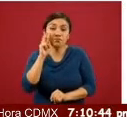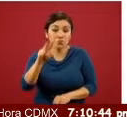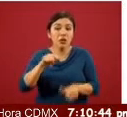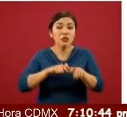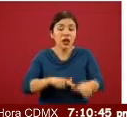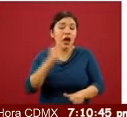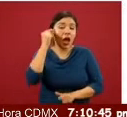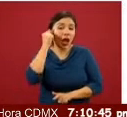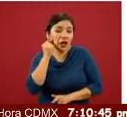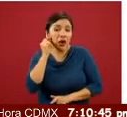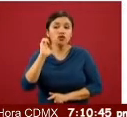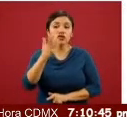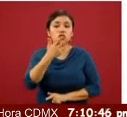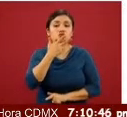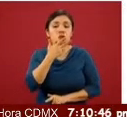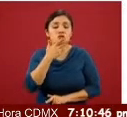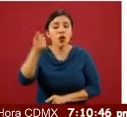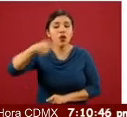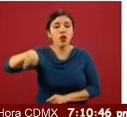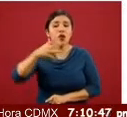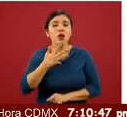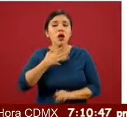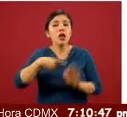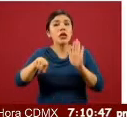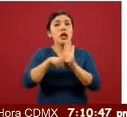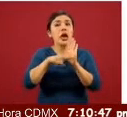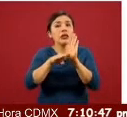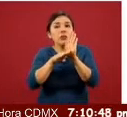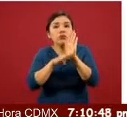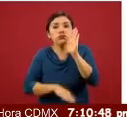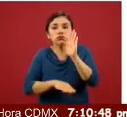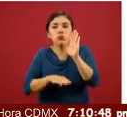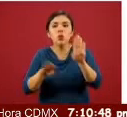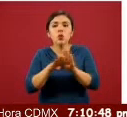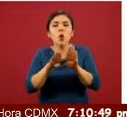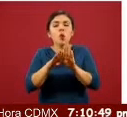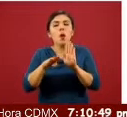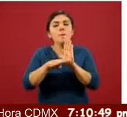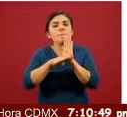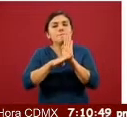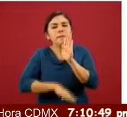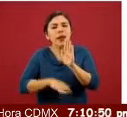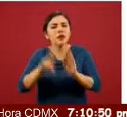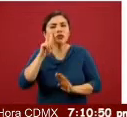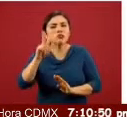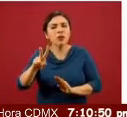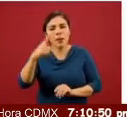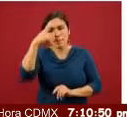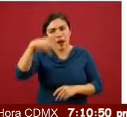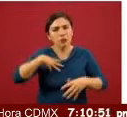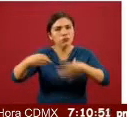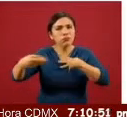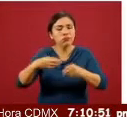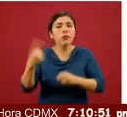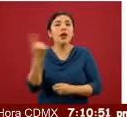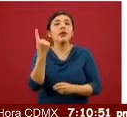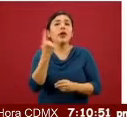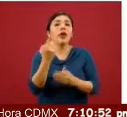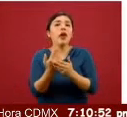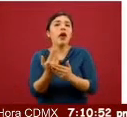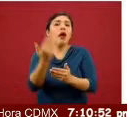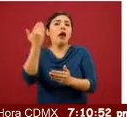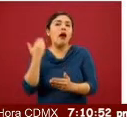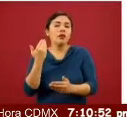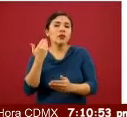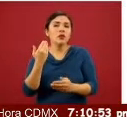Chihuahua pues tienen un porcentaje negativo, es decir, disminuyeron esa tasa en comparación en